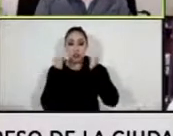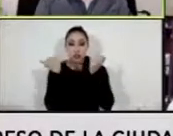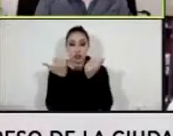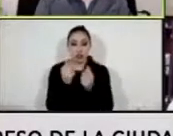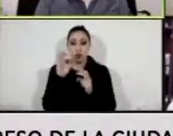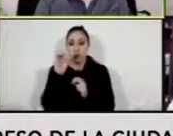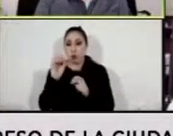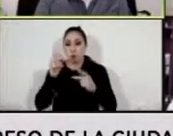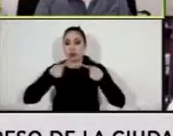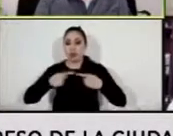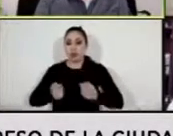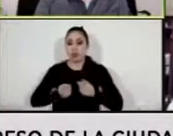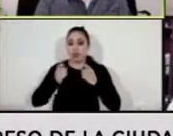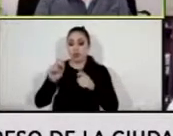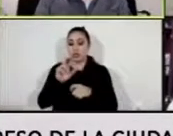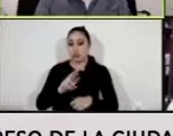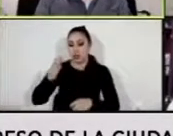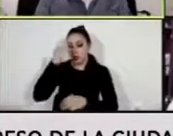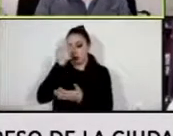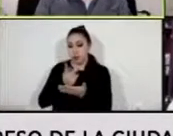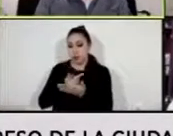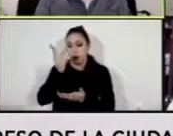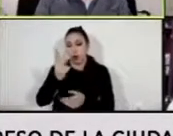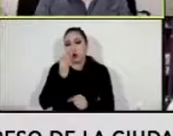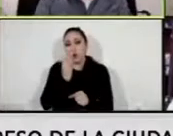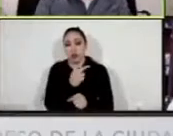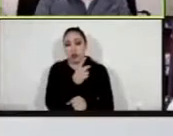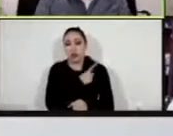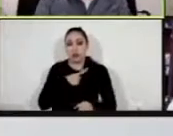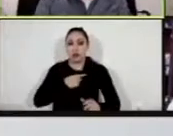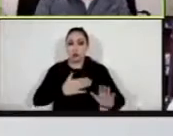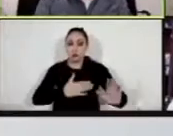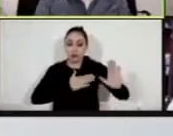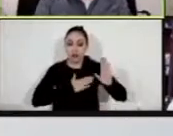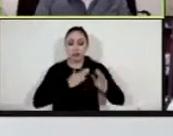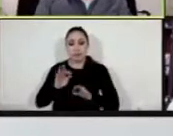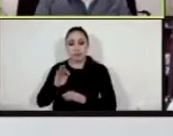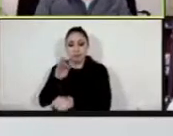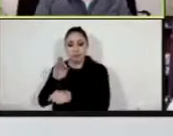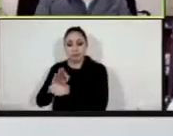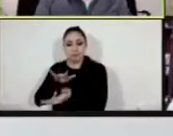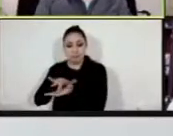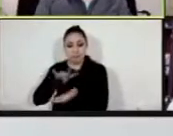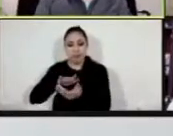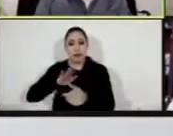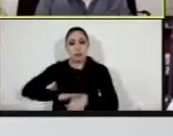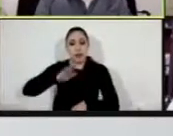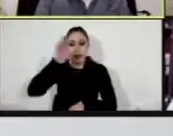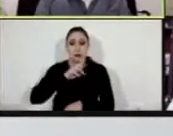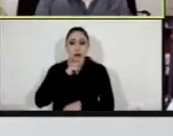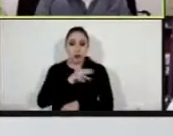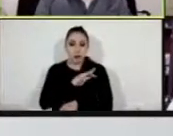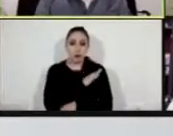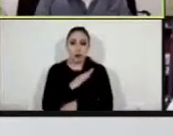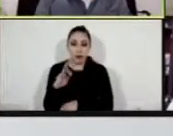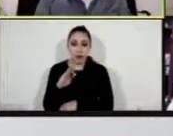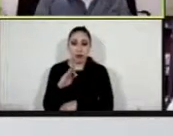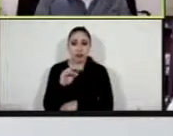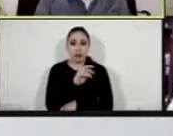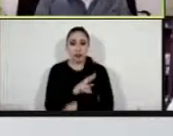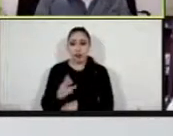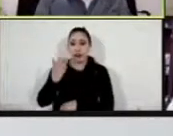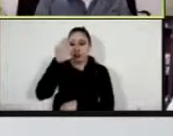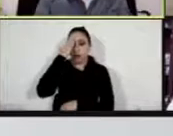premiadas es comprometernos a apoyarlos más y mejor, reconocer nuestro rol en la